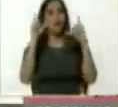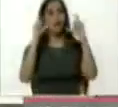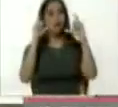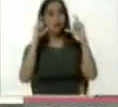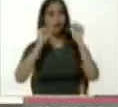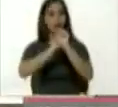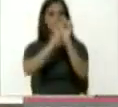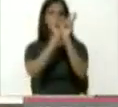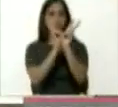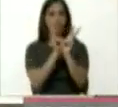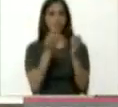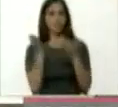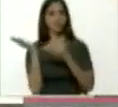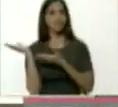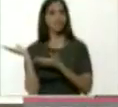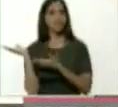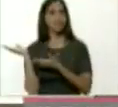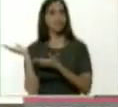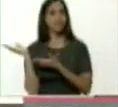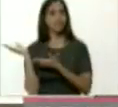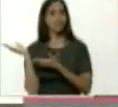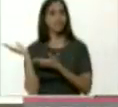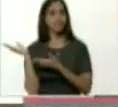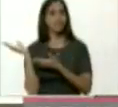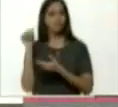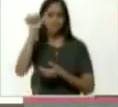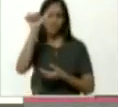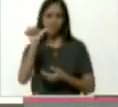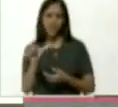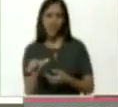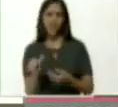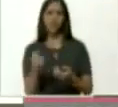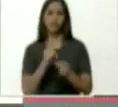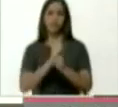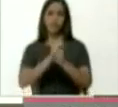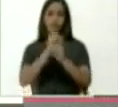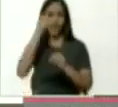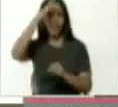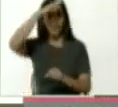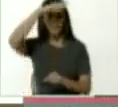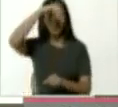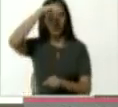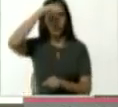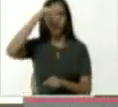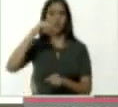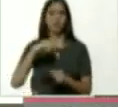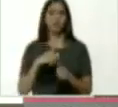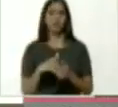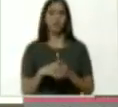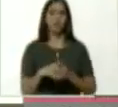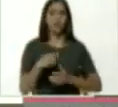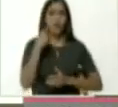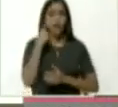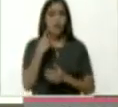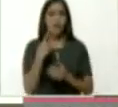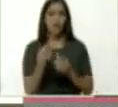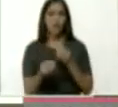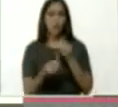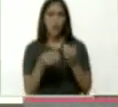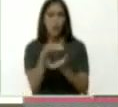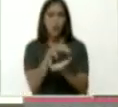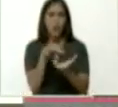satelital, vamos a poncharla, miren cómo se ve el Amazonas, para que ustedes se estén dando cuenta un poco de los estragos que se